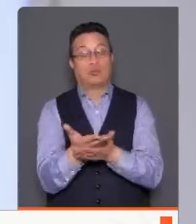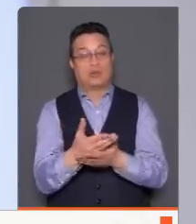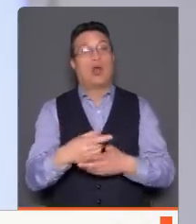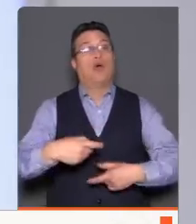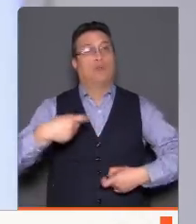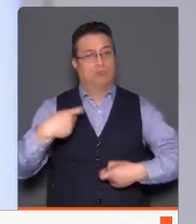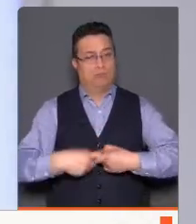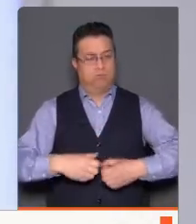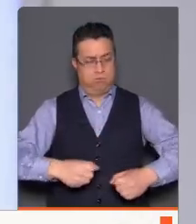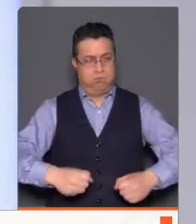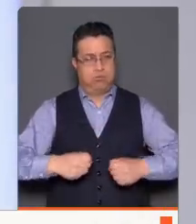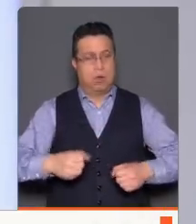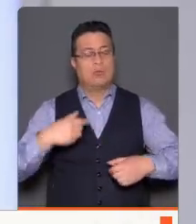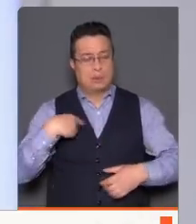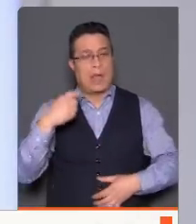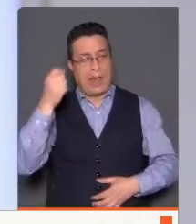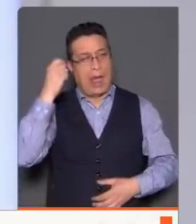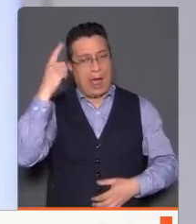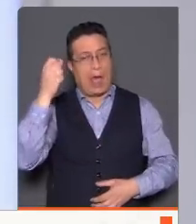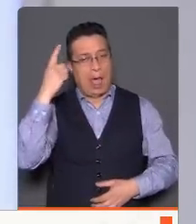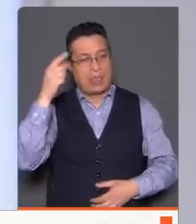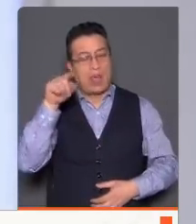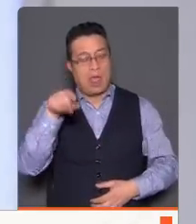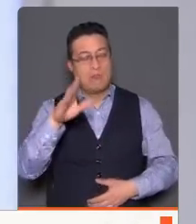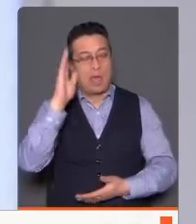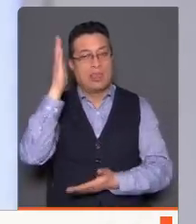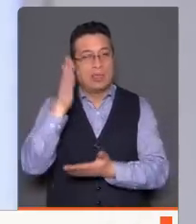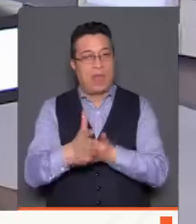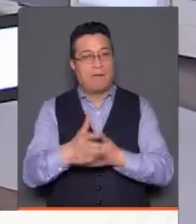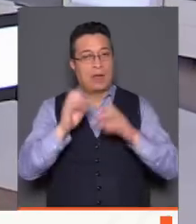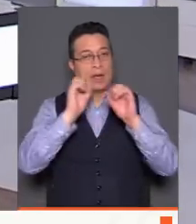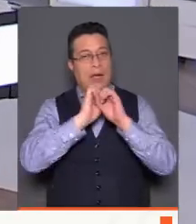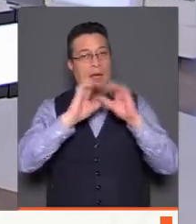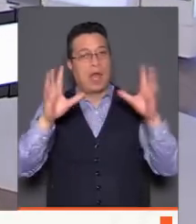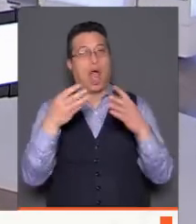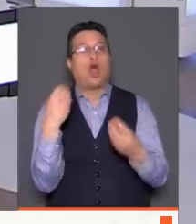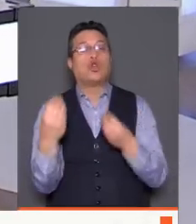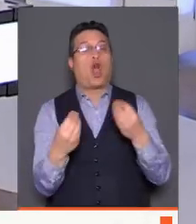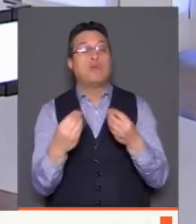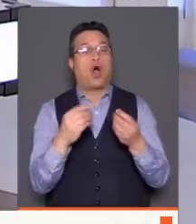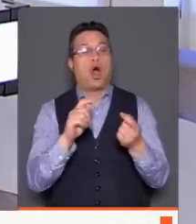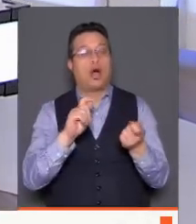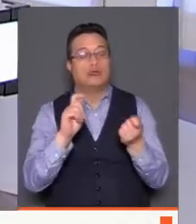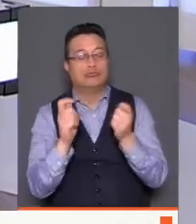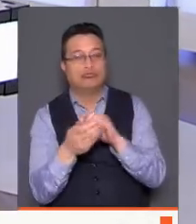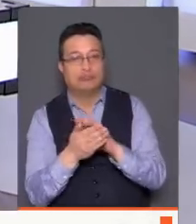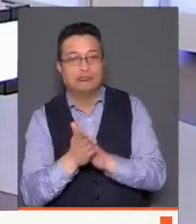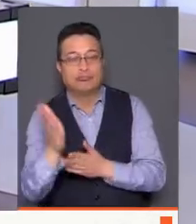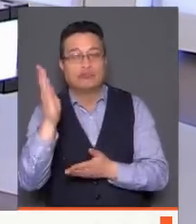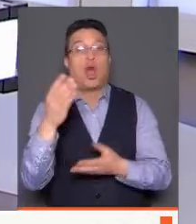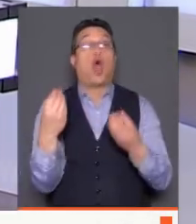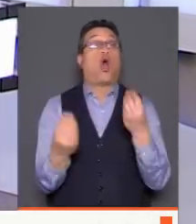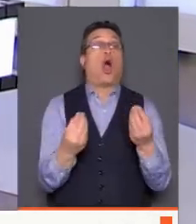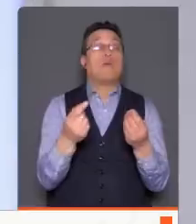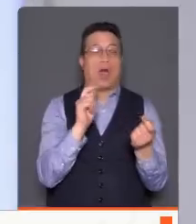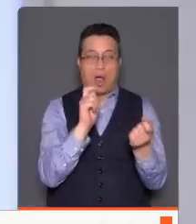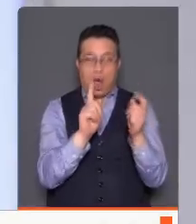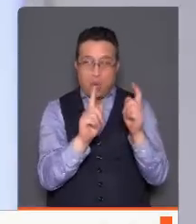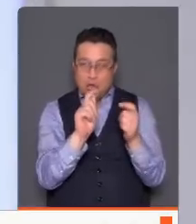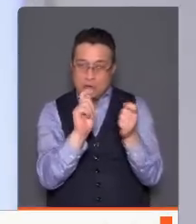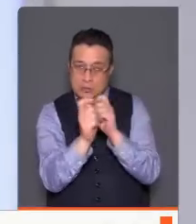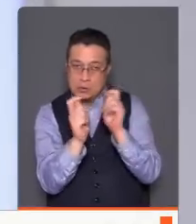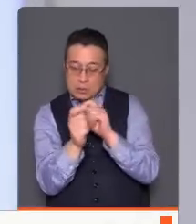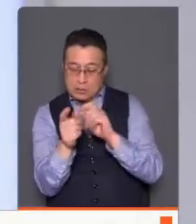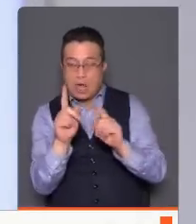embargo, entendemos que hay que definir cómo se implementa, hay que hacer ajustes respecto a aquellas cosas que han